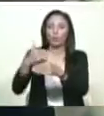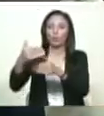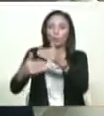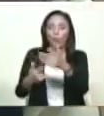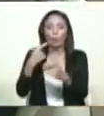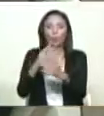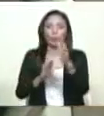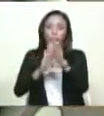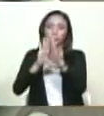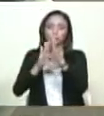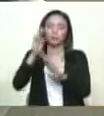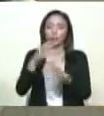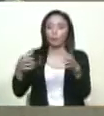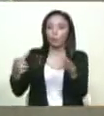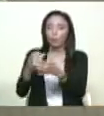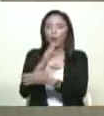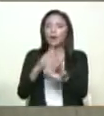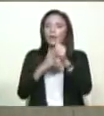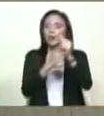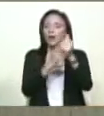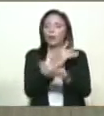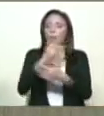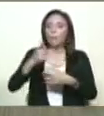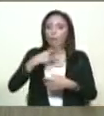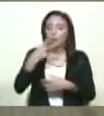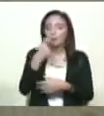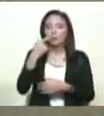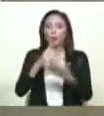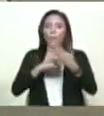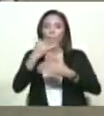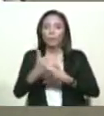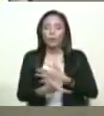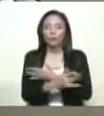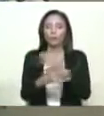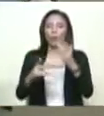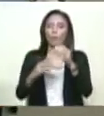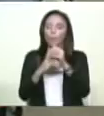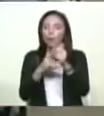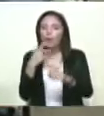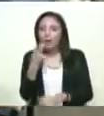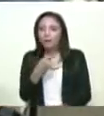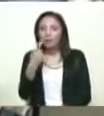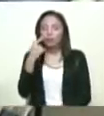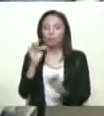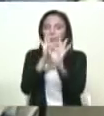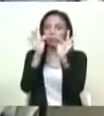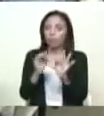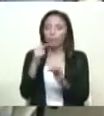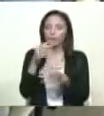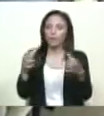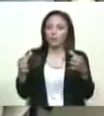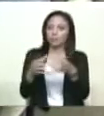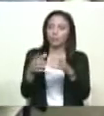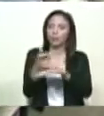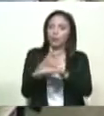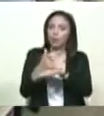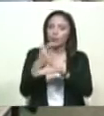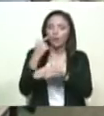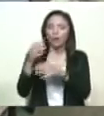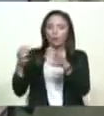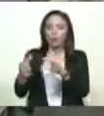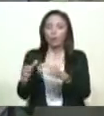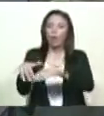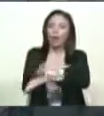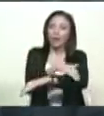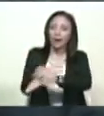tenemos un liderazgo político un programa político tenemos nuevas formas de gobernar gobierno de